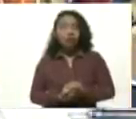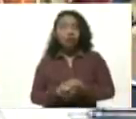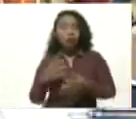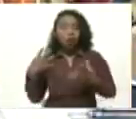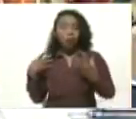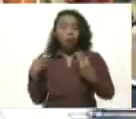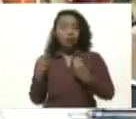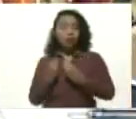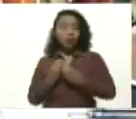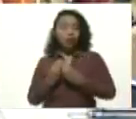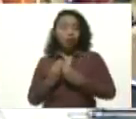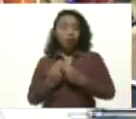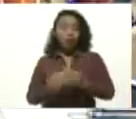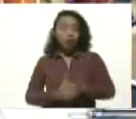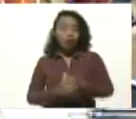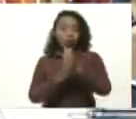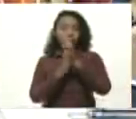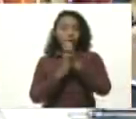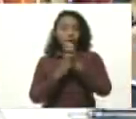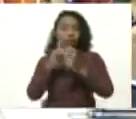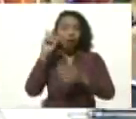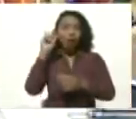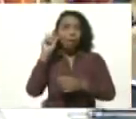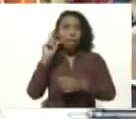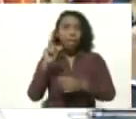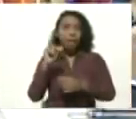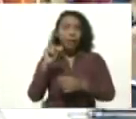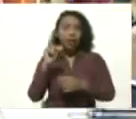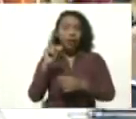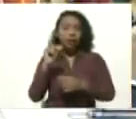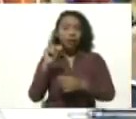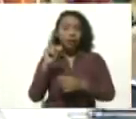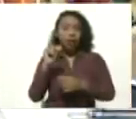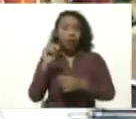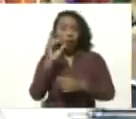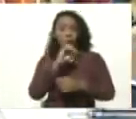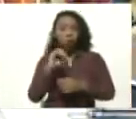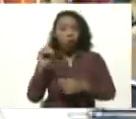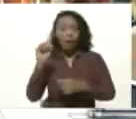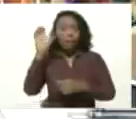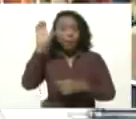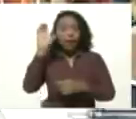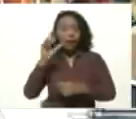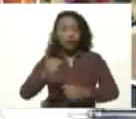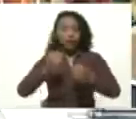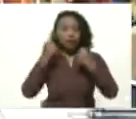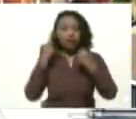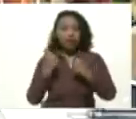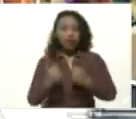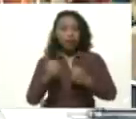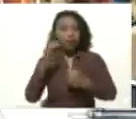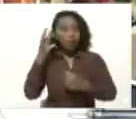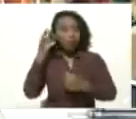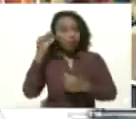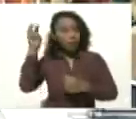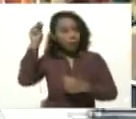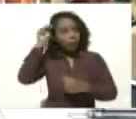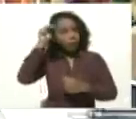compañera lideresa también del oriente del país, una lideresa, firme lideresa,